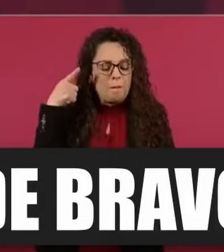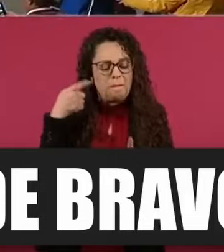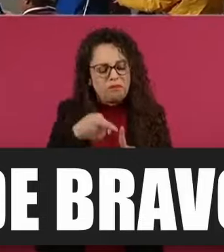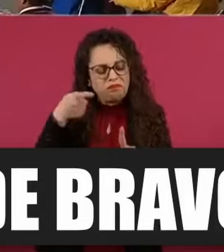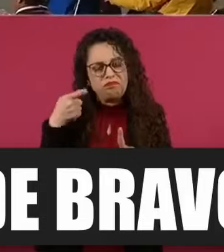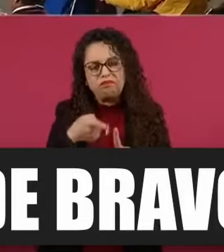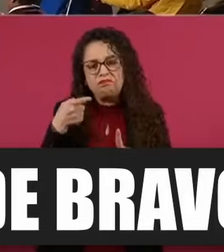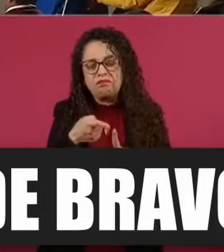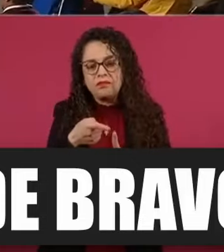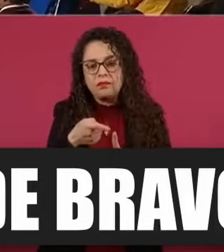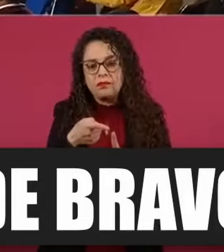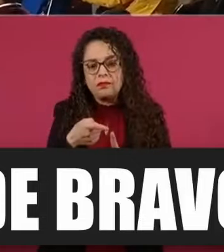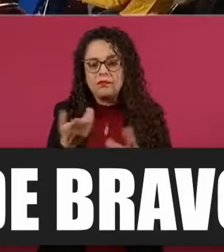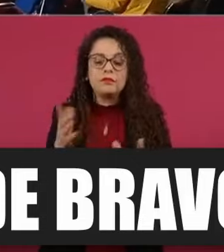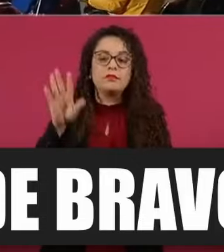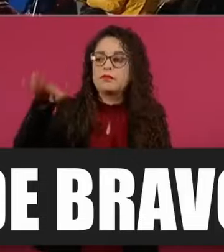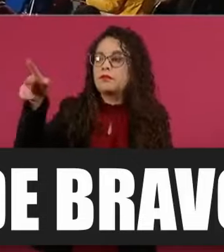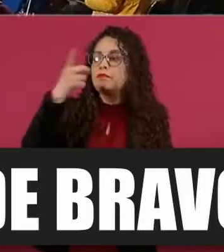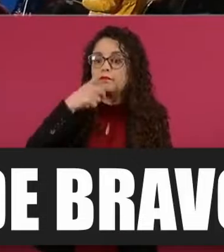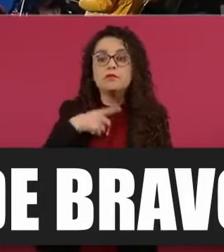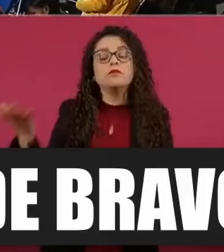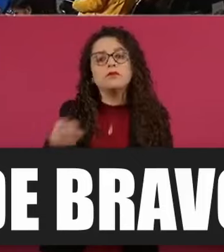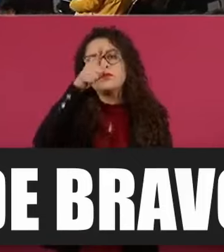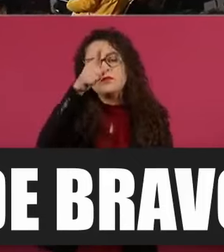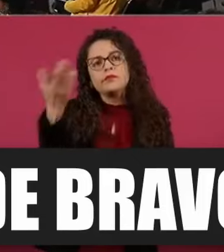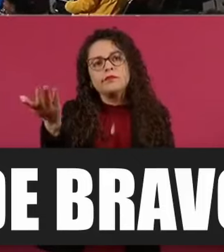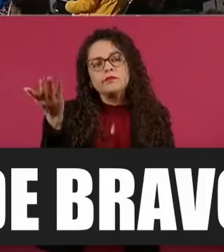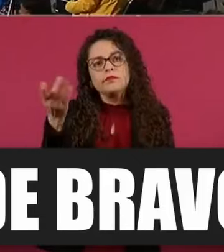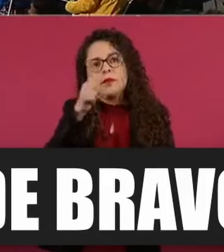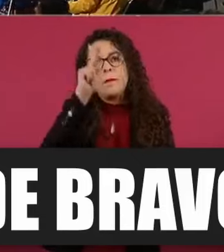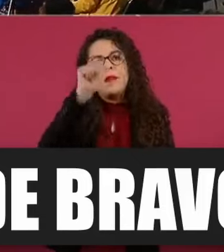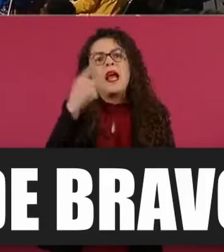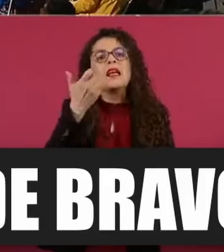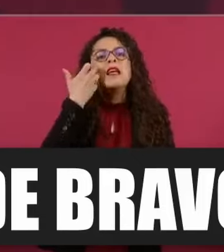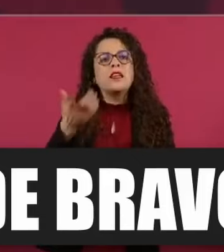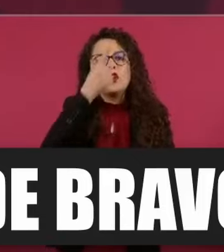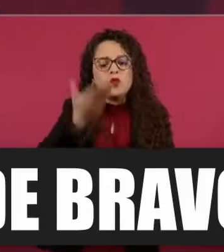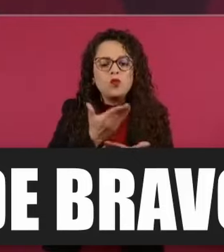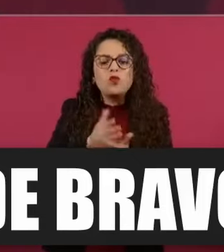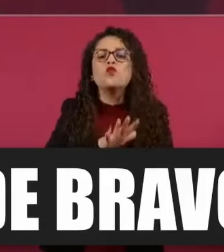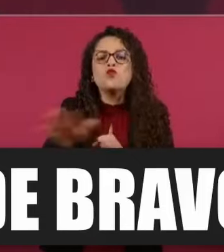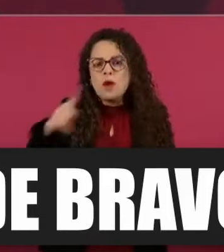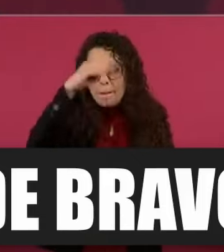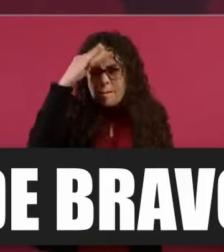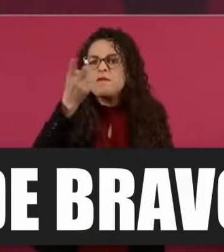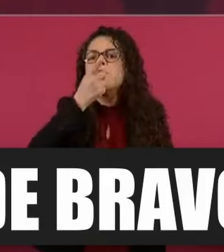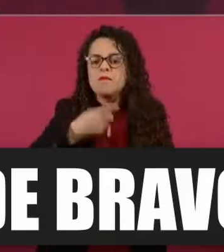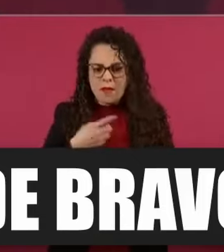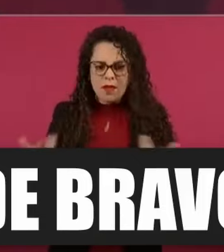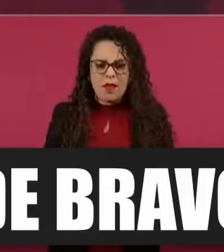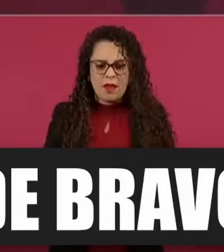Por eso cuando me decían, a ver, ¿cuál es su plan? ¿Qué es lo que propone?